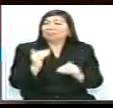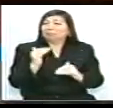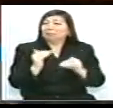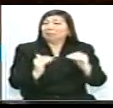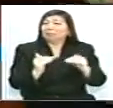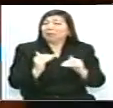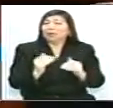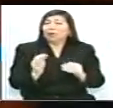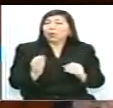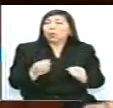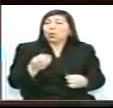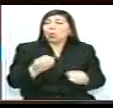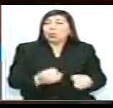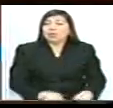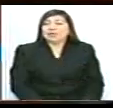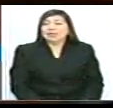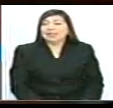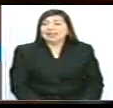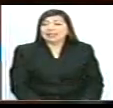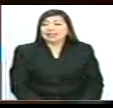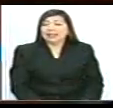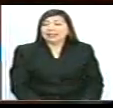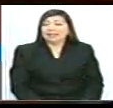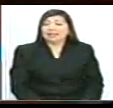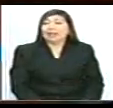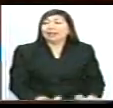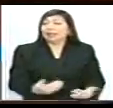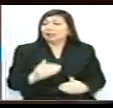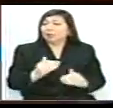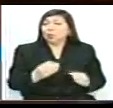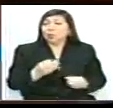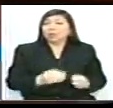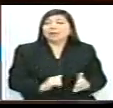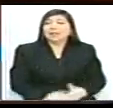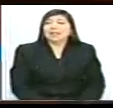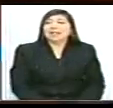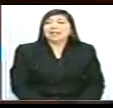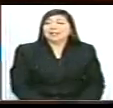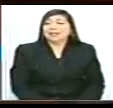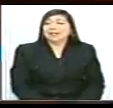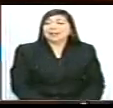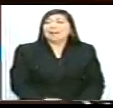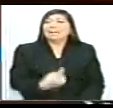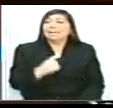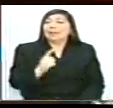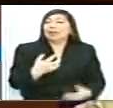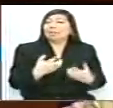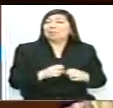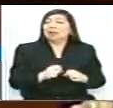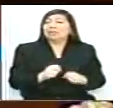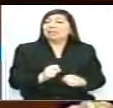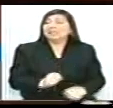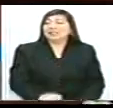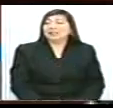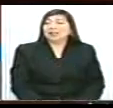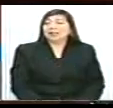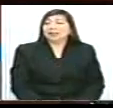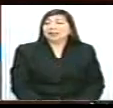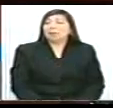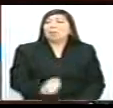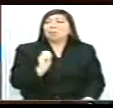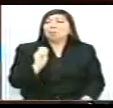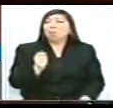estabilidad jurídica. Va a haber estabilidad jurídica, presidenta, para las empresas que están debiendo por